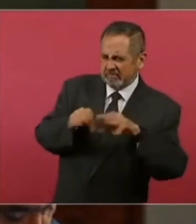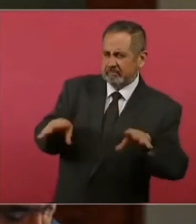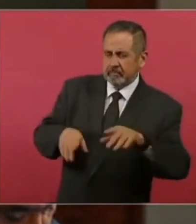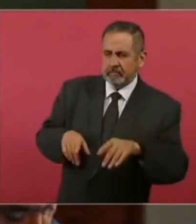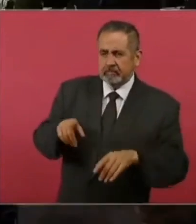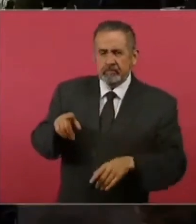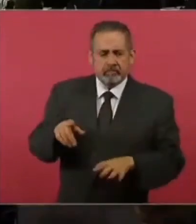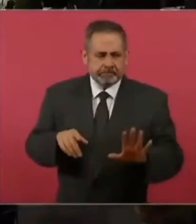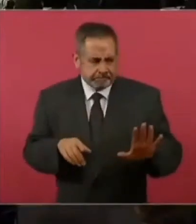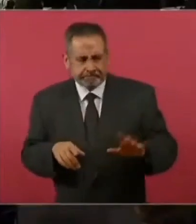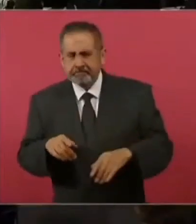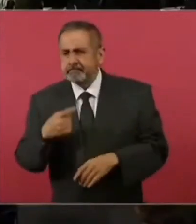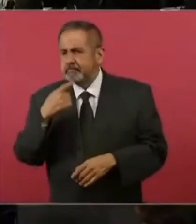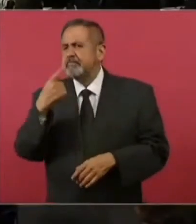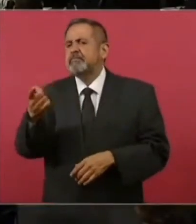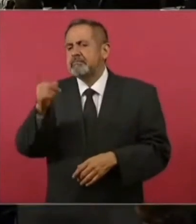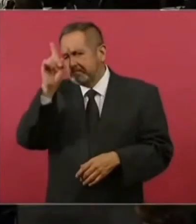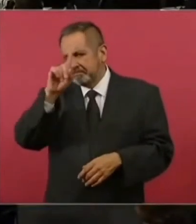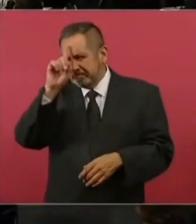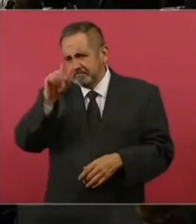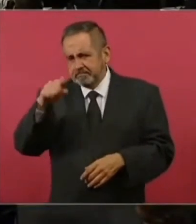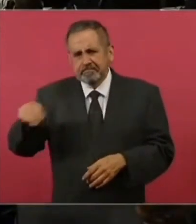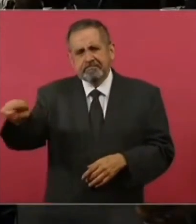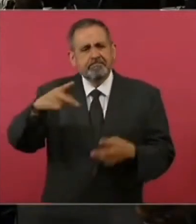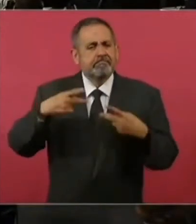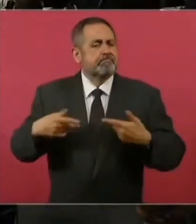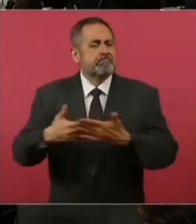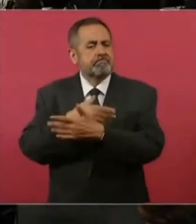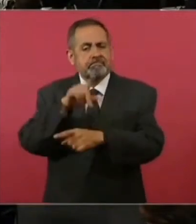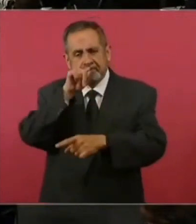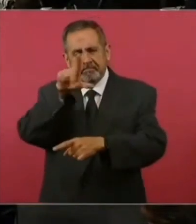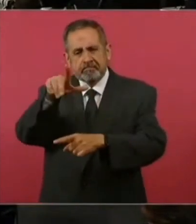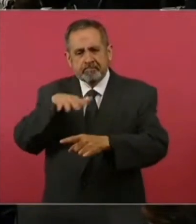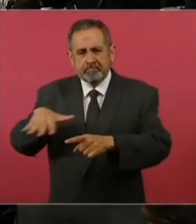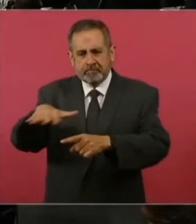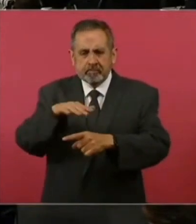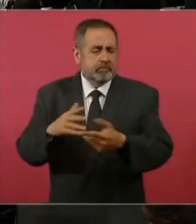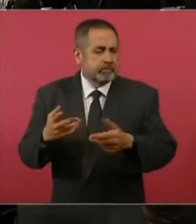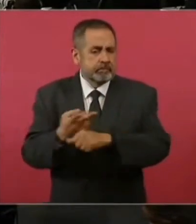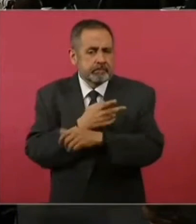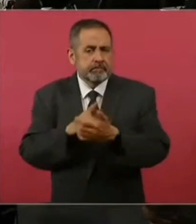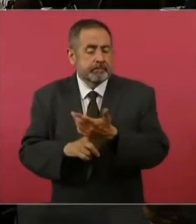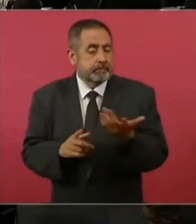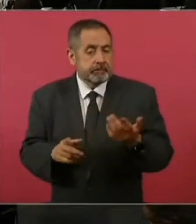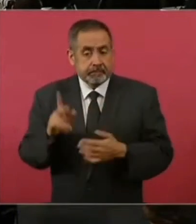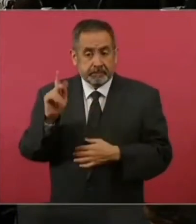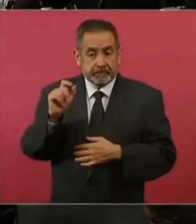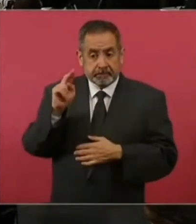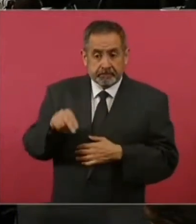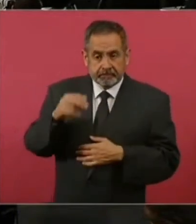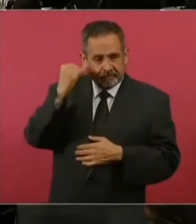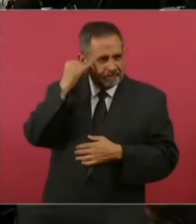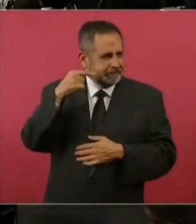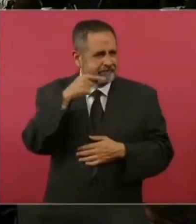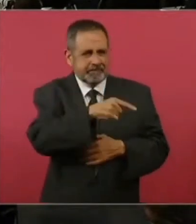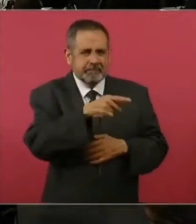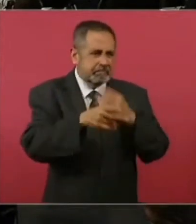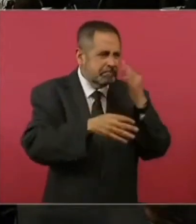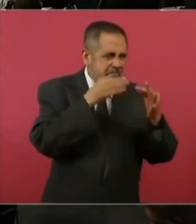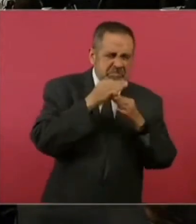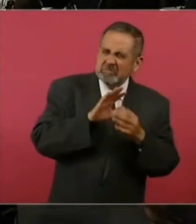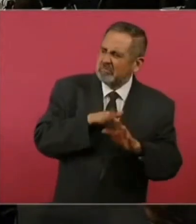desinformación sobre los programas sociales, y qué opina de esta estrategia pues implementada también por los medios